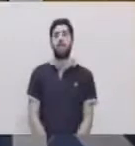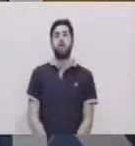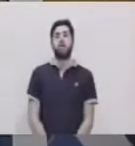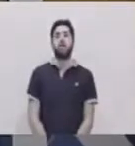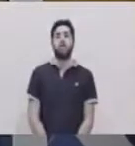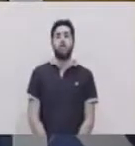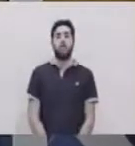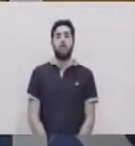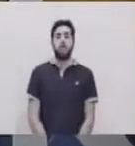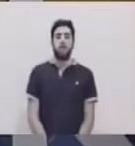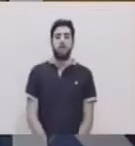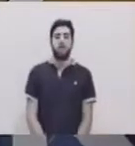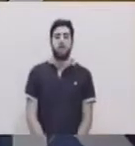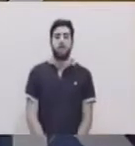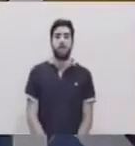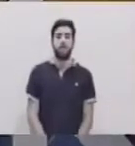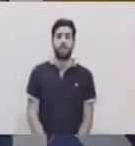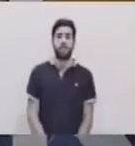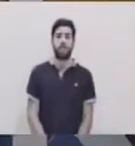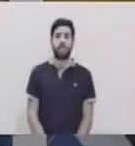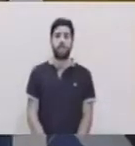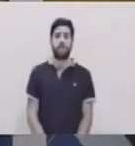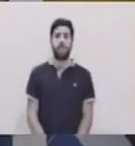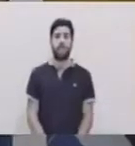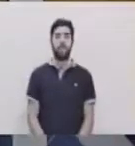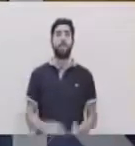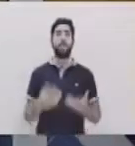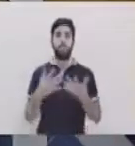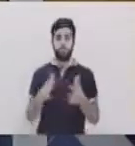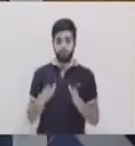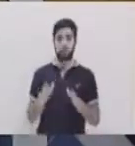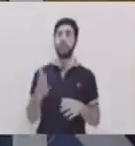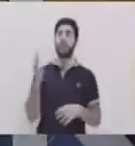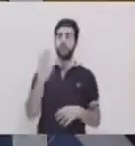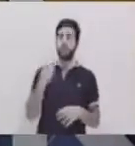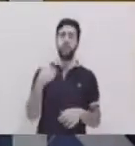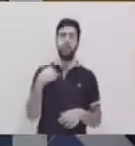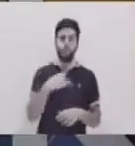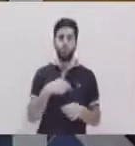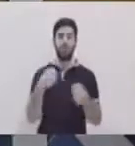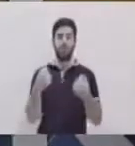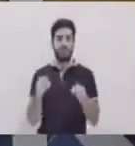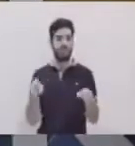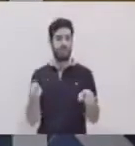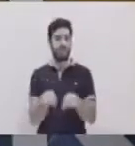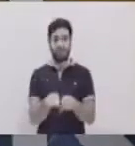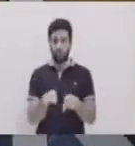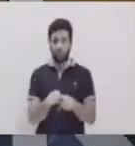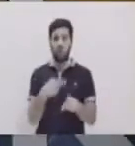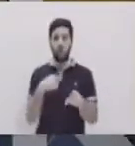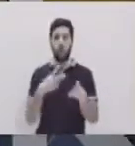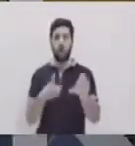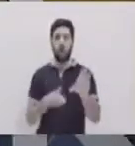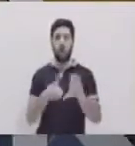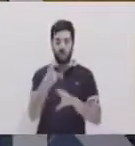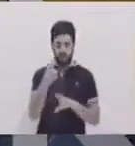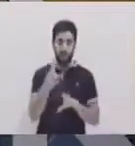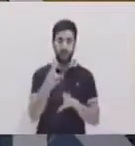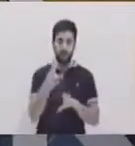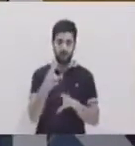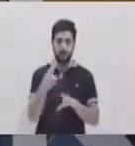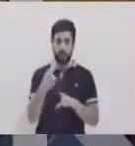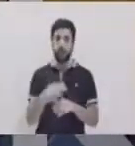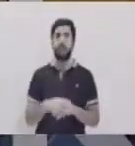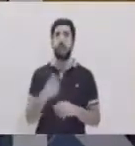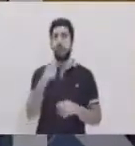Y vamos a hacer lo mismo que él hizo, los vamos a cortar. Y cuando los cortemos vamos a utilizar témpera. Si